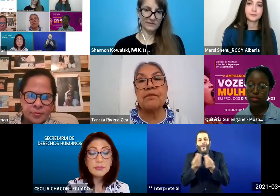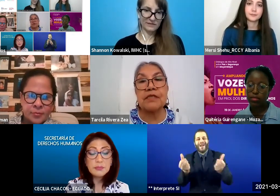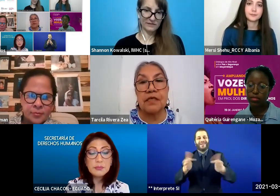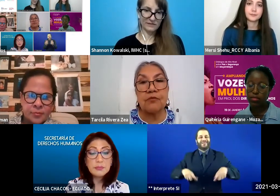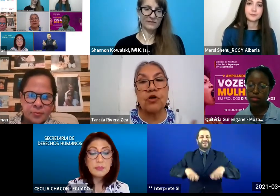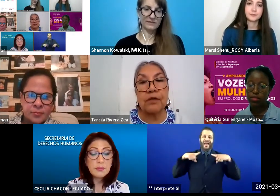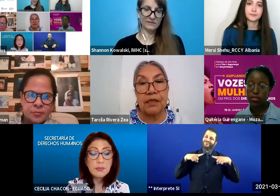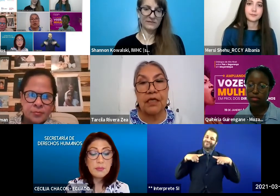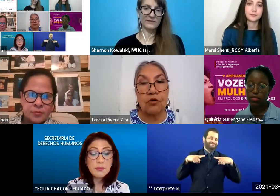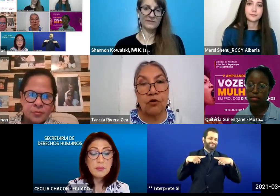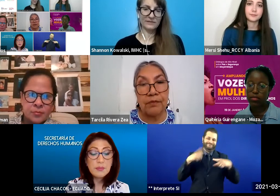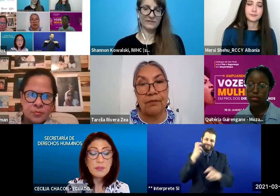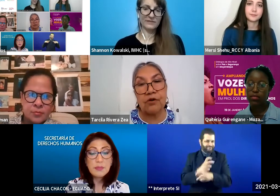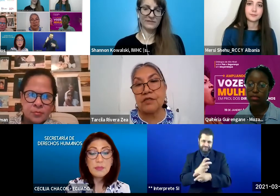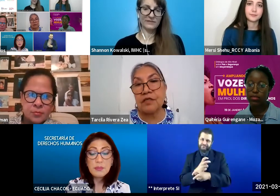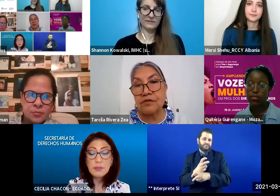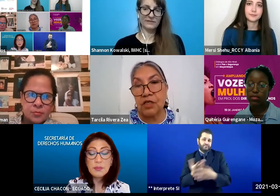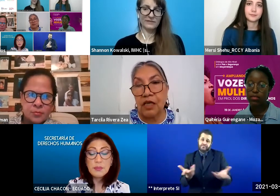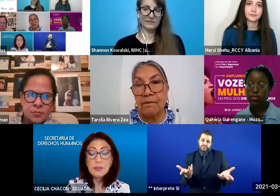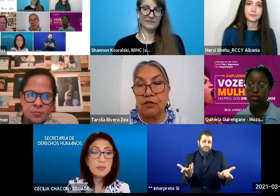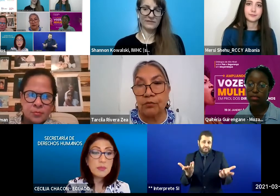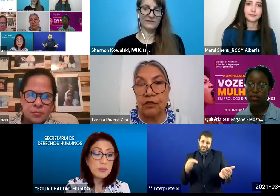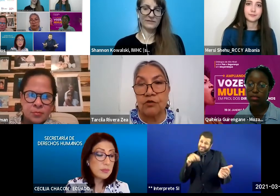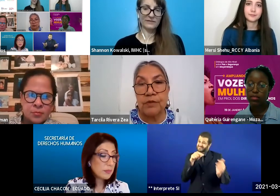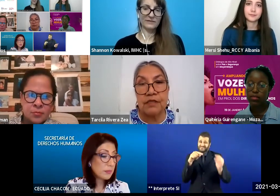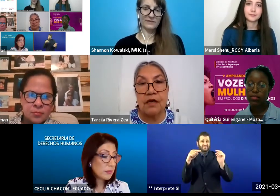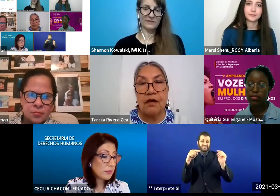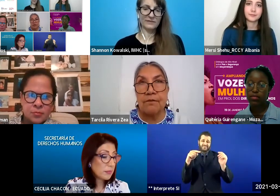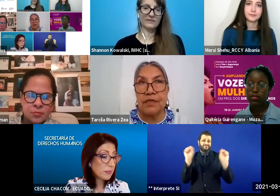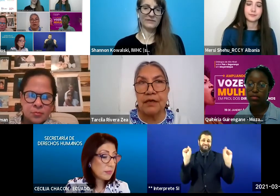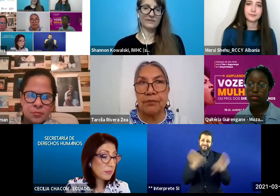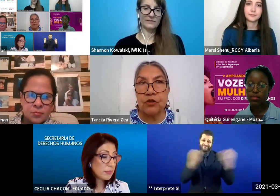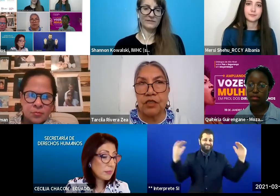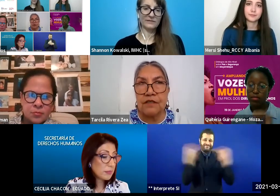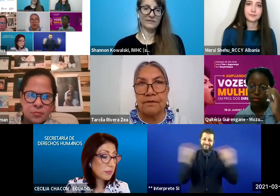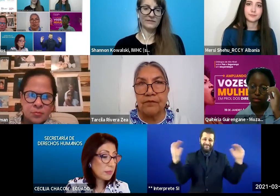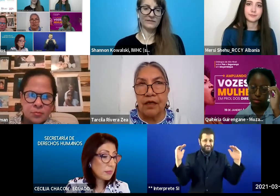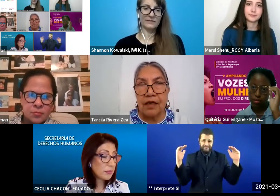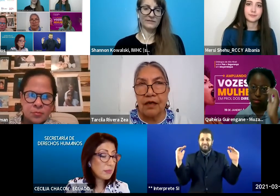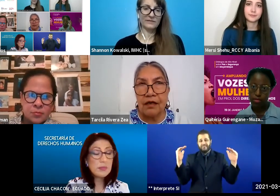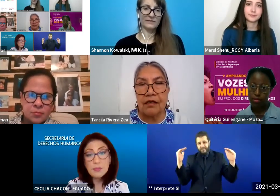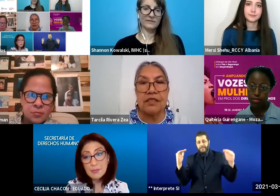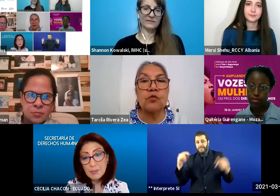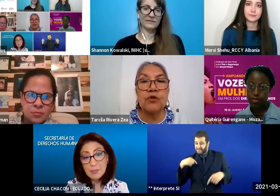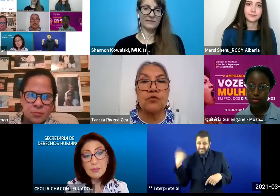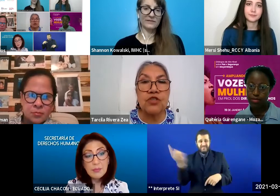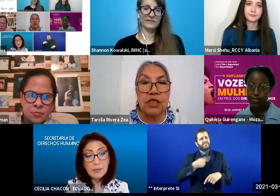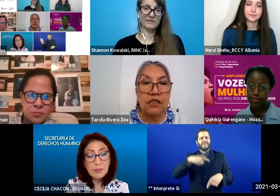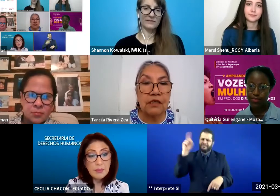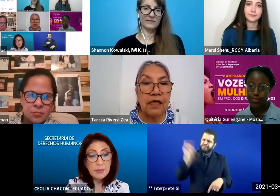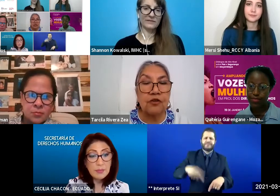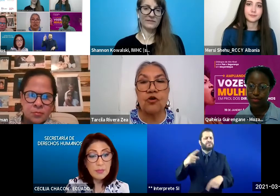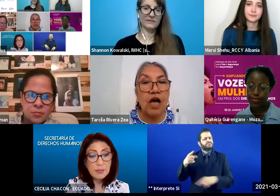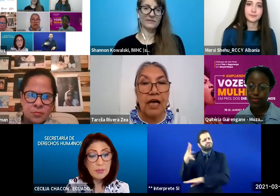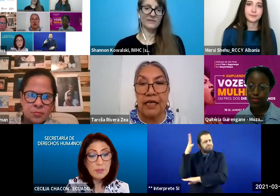pues siempre estaremos repitiendo lo mismo. Ese sería más o menos mis aportes. Ya no podemos